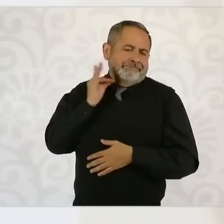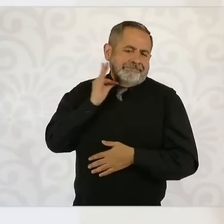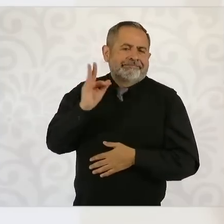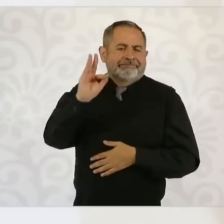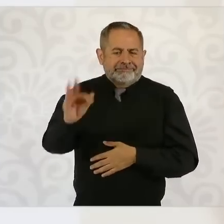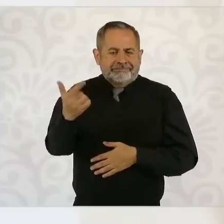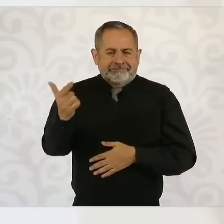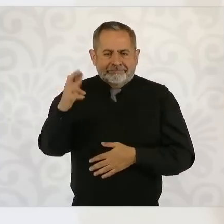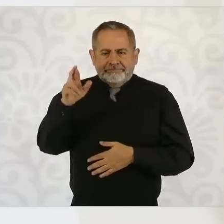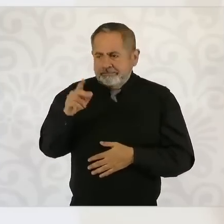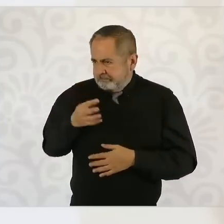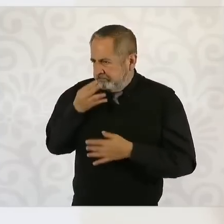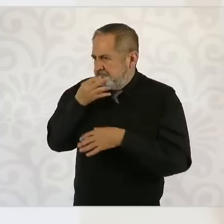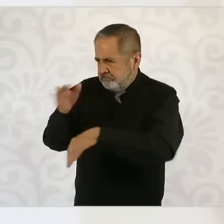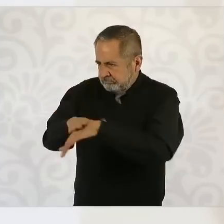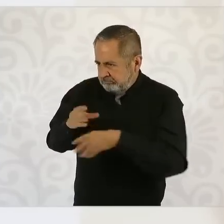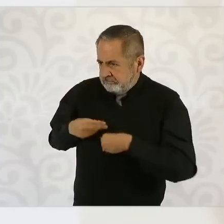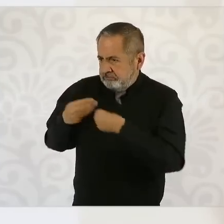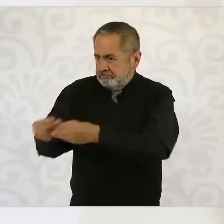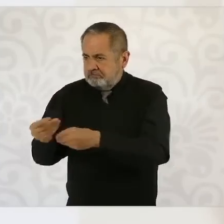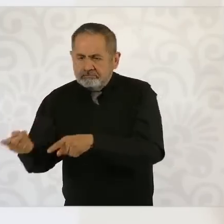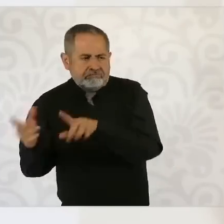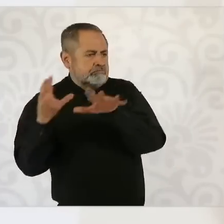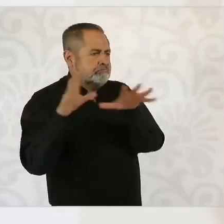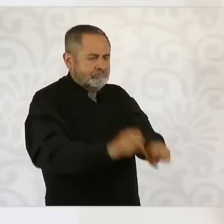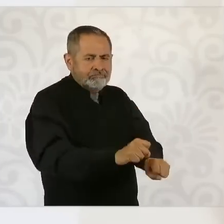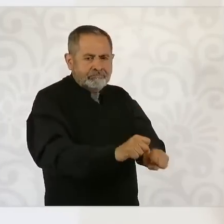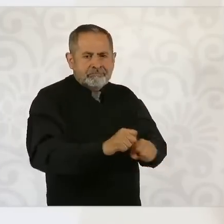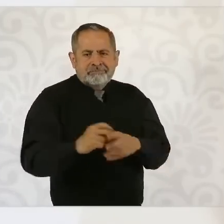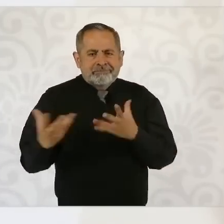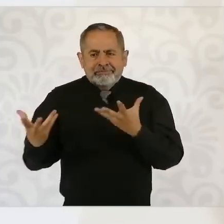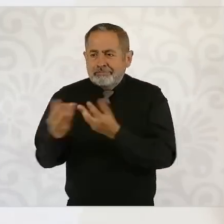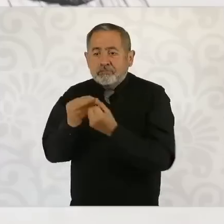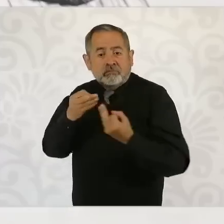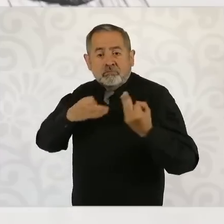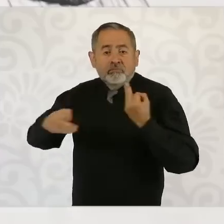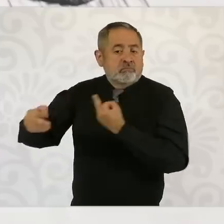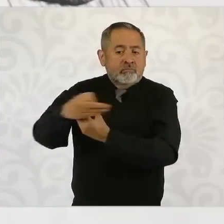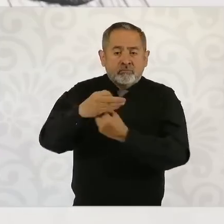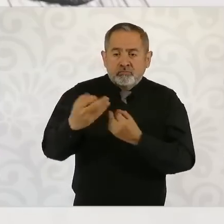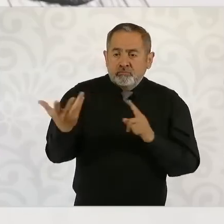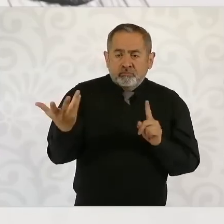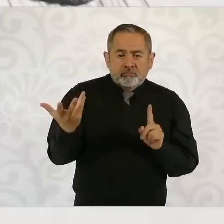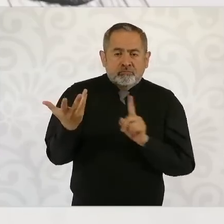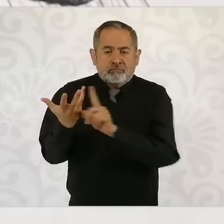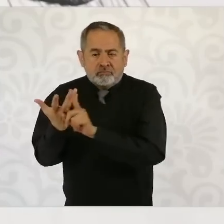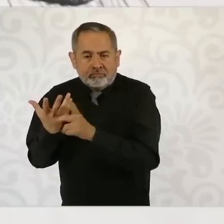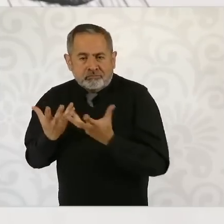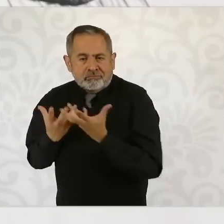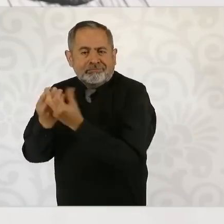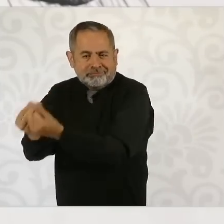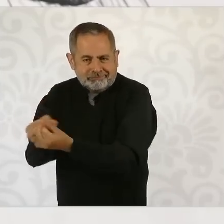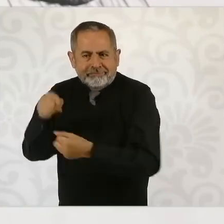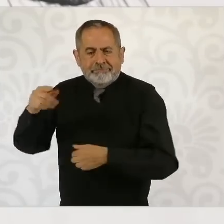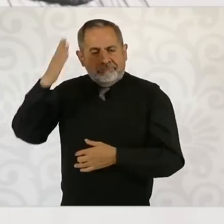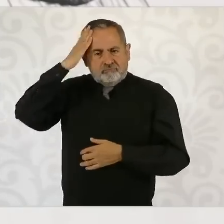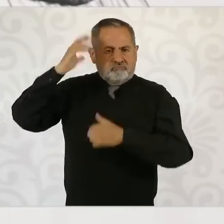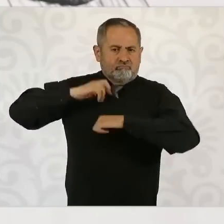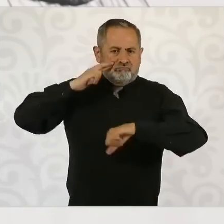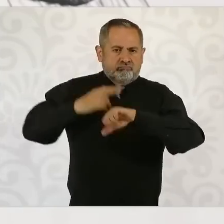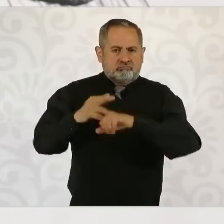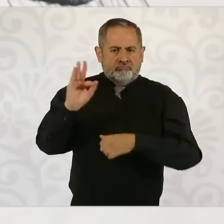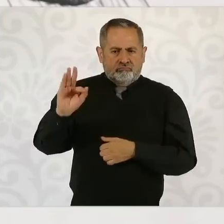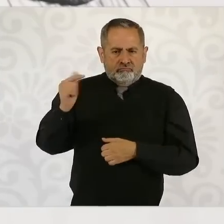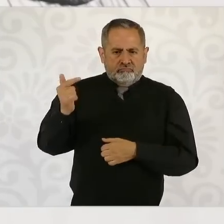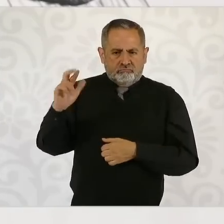la República y las fiscalías estatales. Son coadyuvantes de la Fiscalía, además de su despliegue